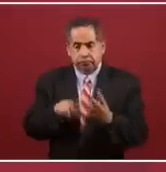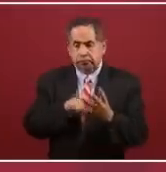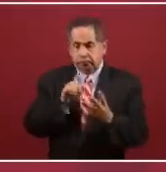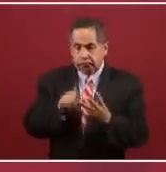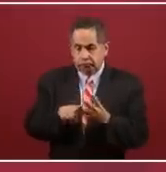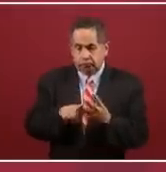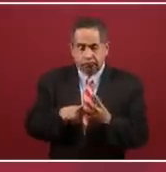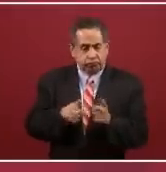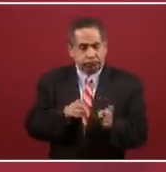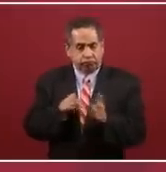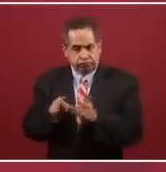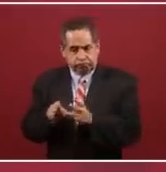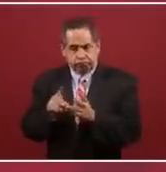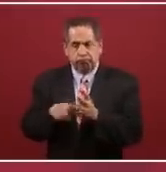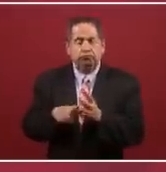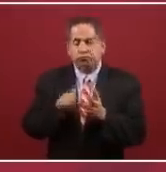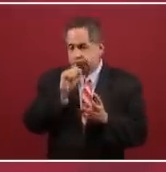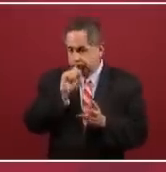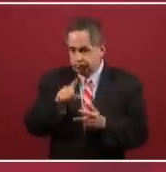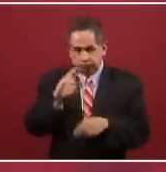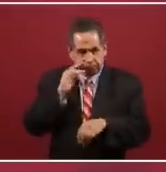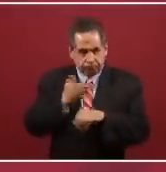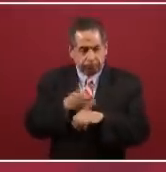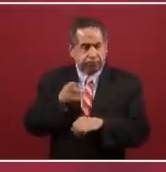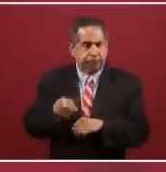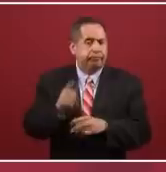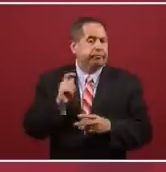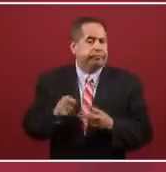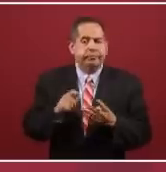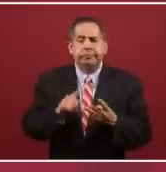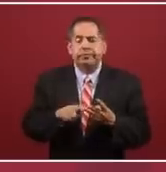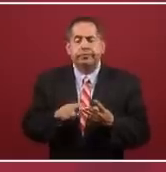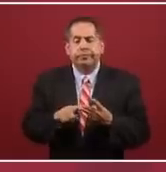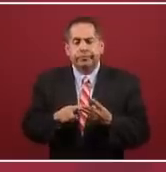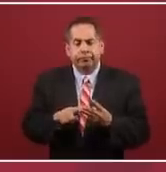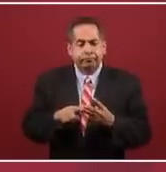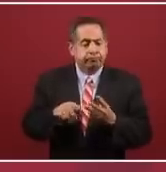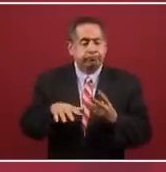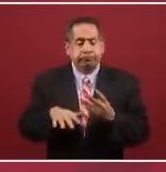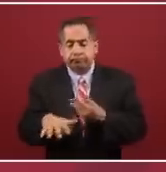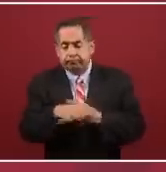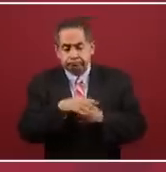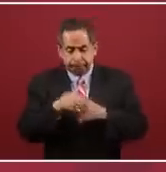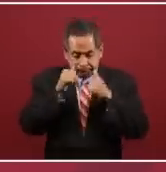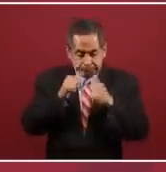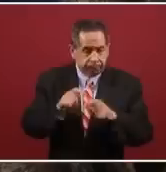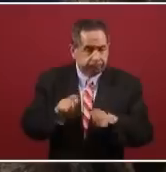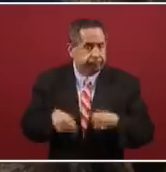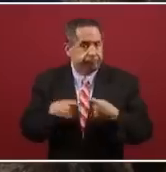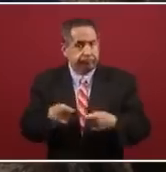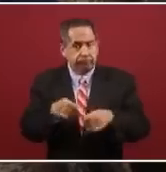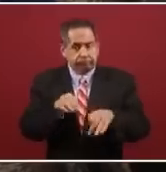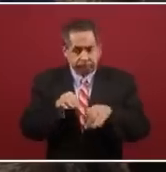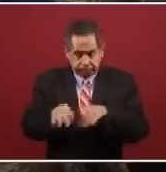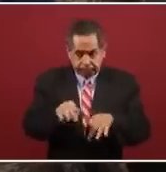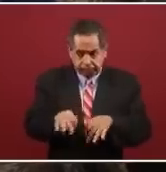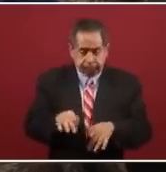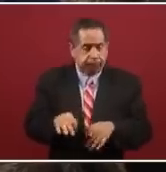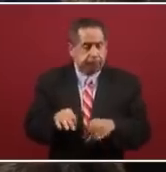Otra tarea es la de atender con trabajo,